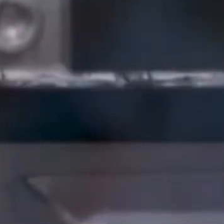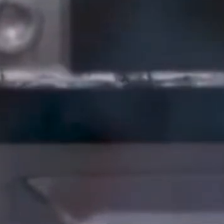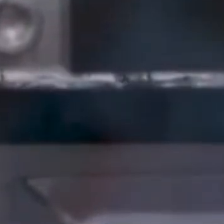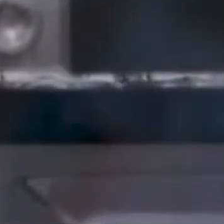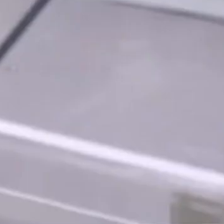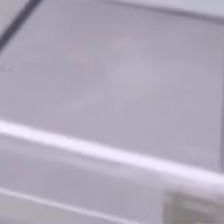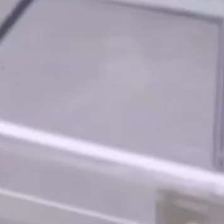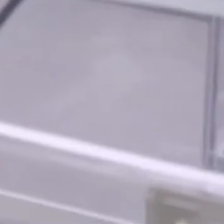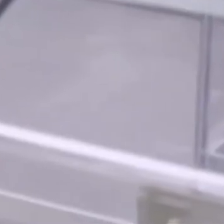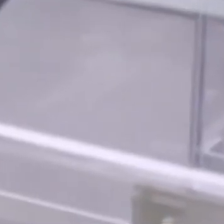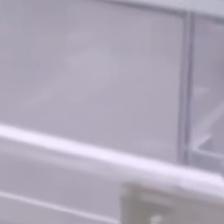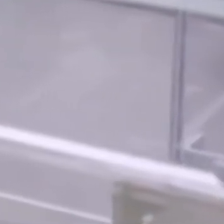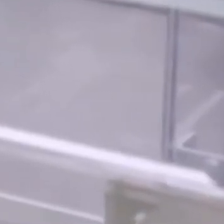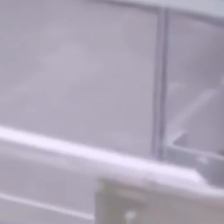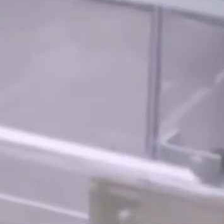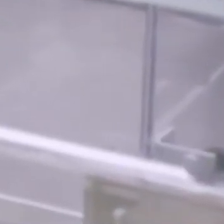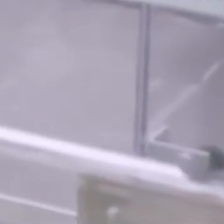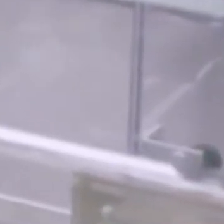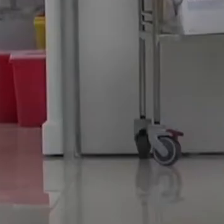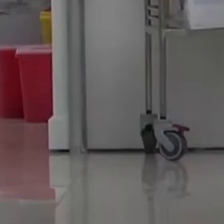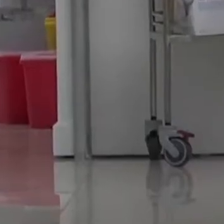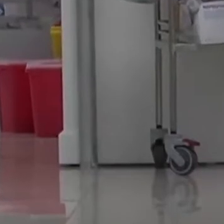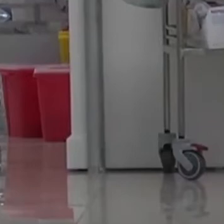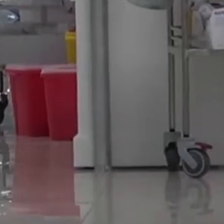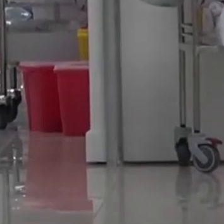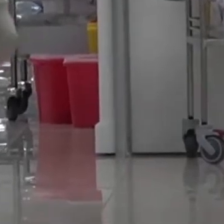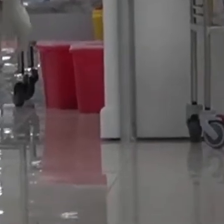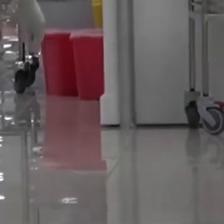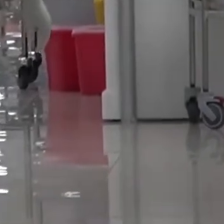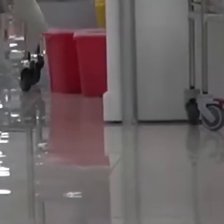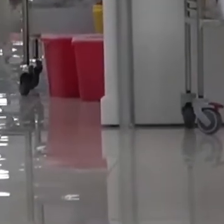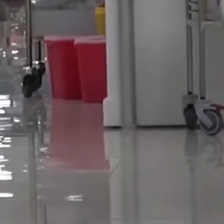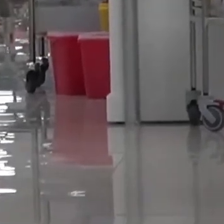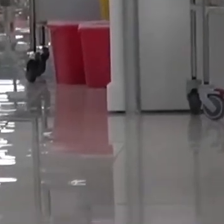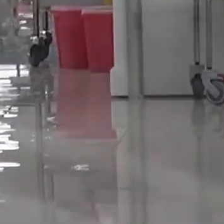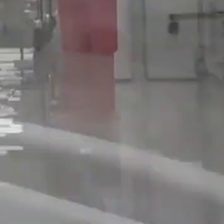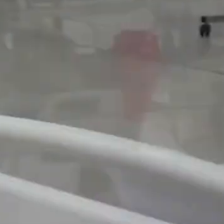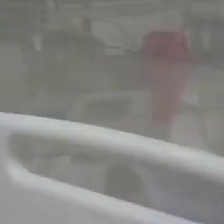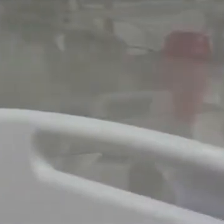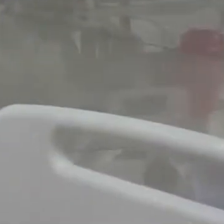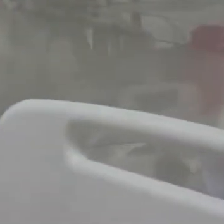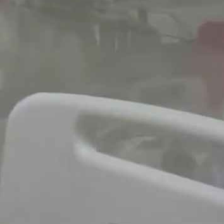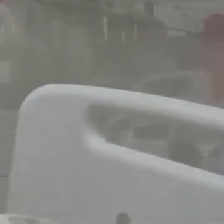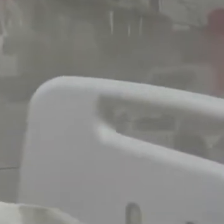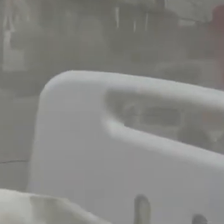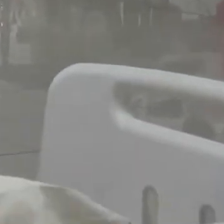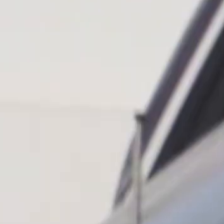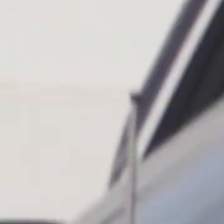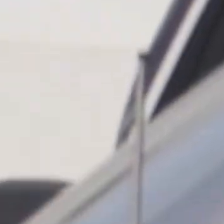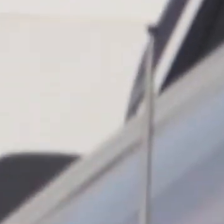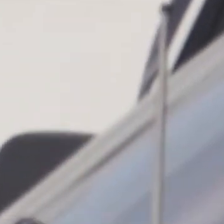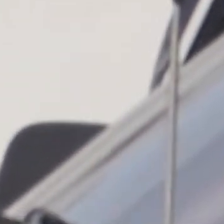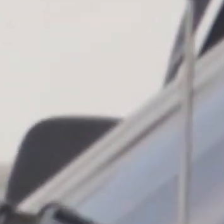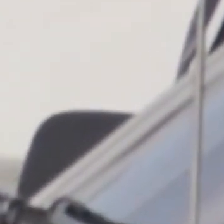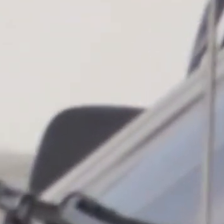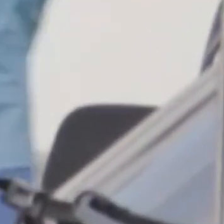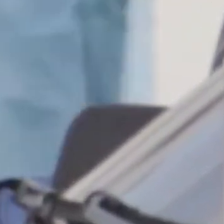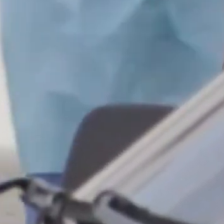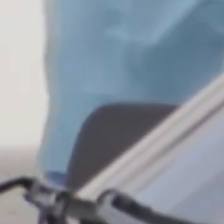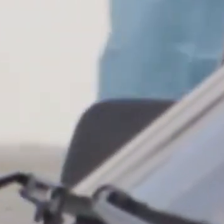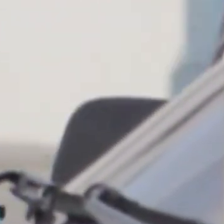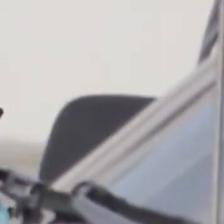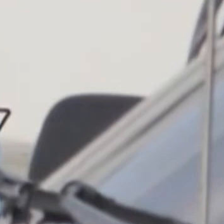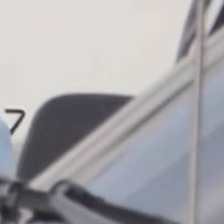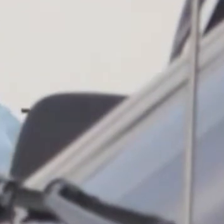la vacuna será distribuida a nivel nacional los primeros en ser vacunados será el personal de primera fila y los adultos mayores